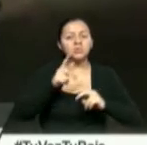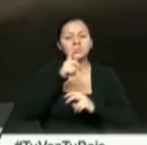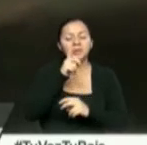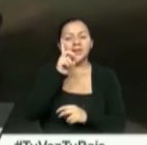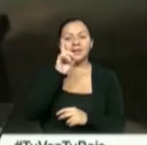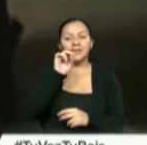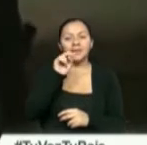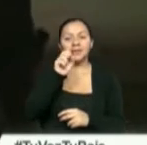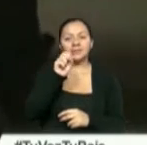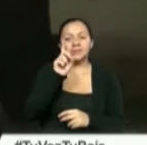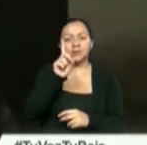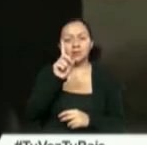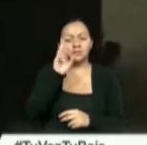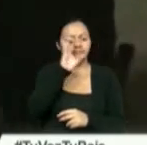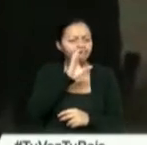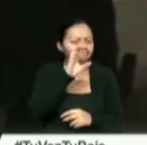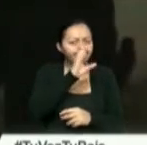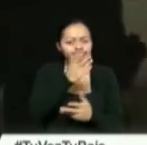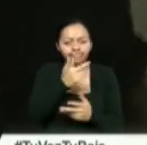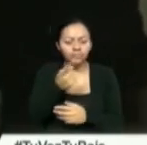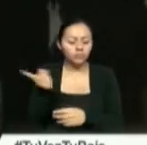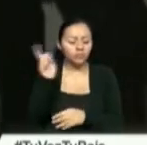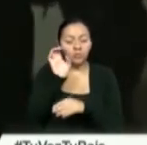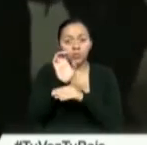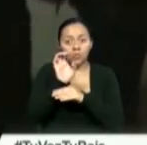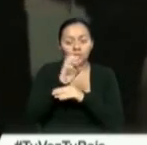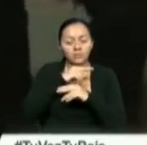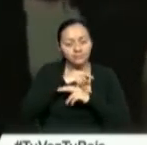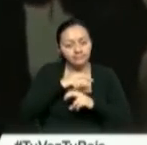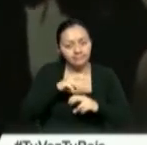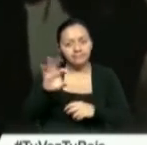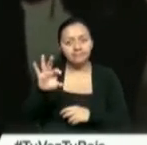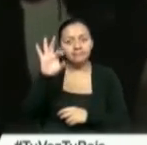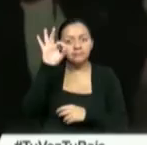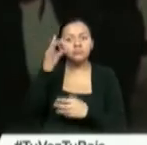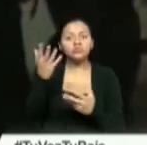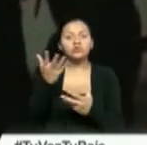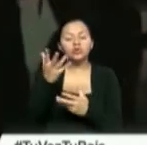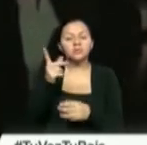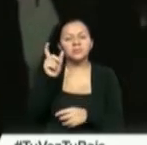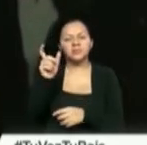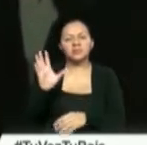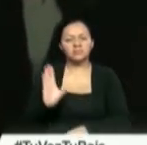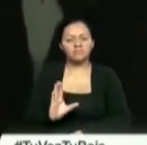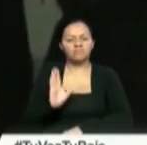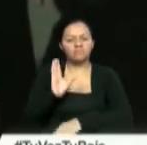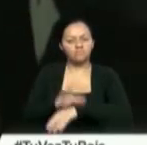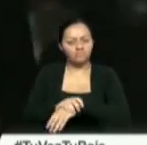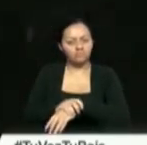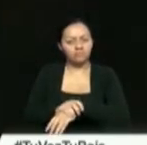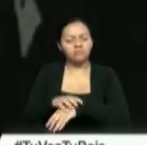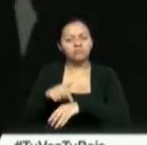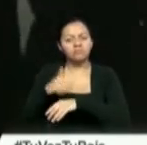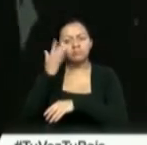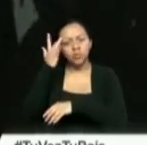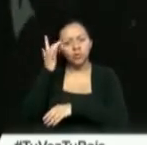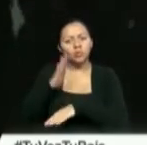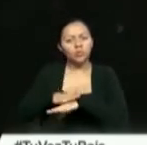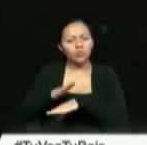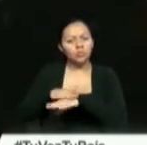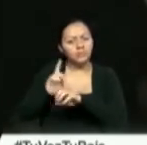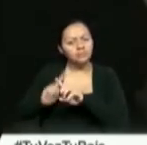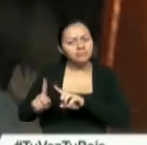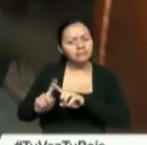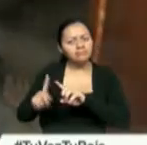meses de investigación en todo el territorio nacional permitieron la ubicación localización y detención de personas que se encontraban vinculadas a varios